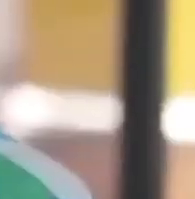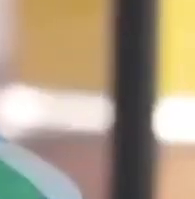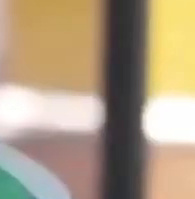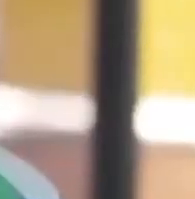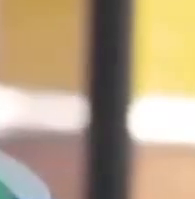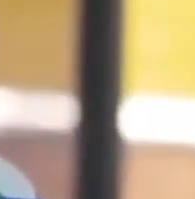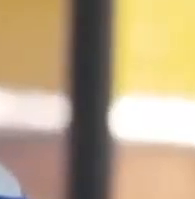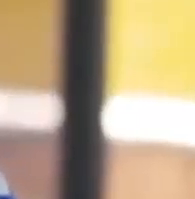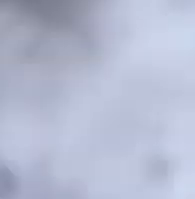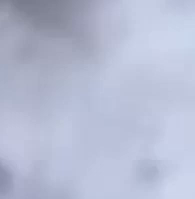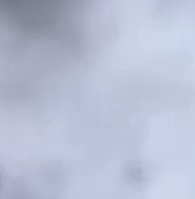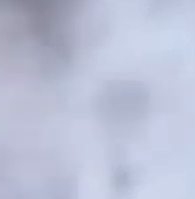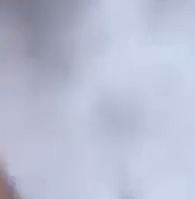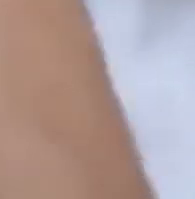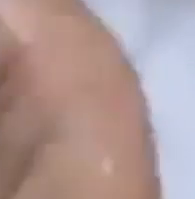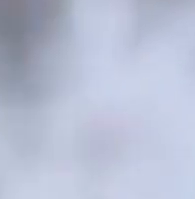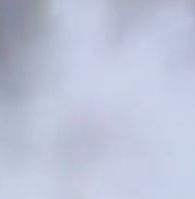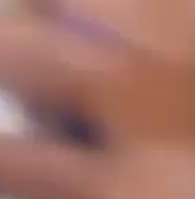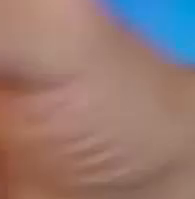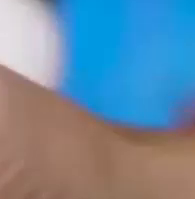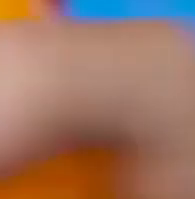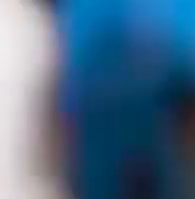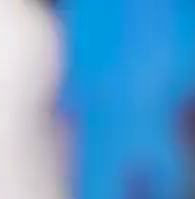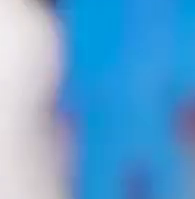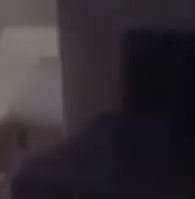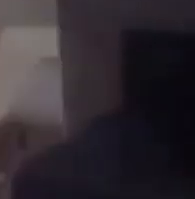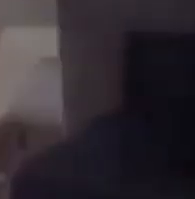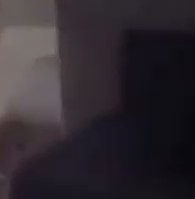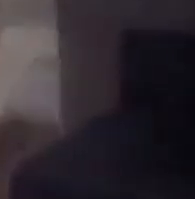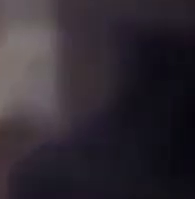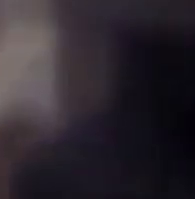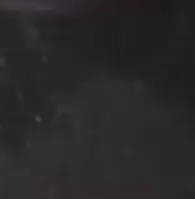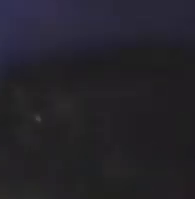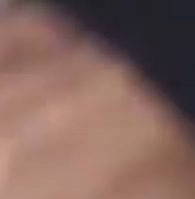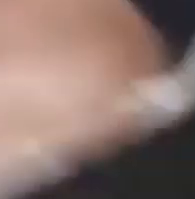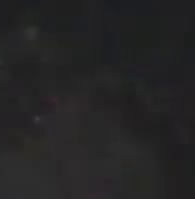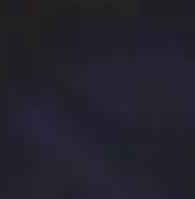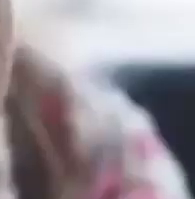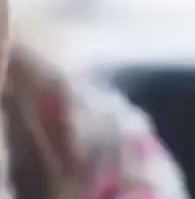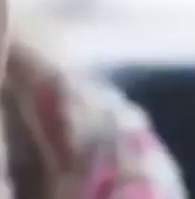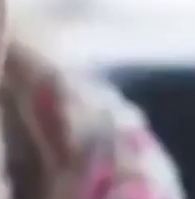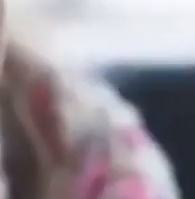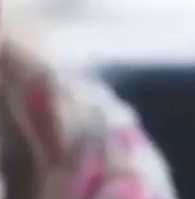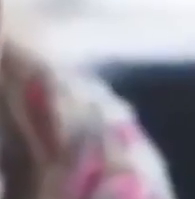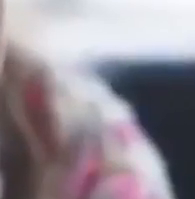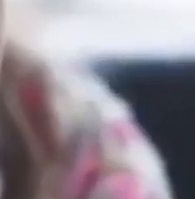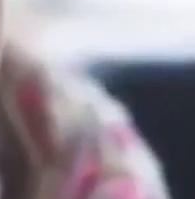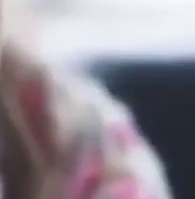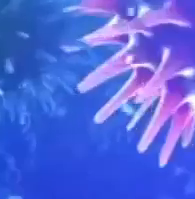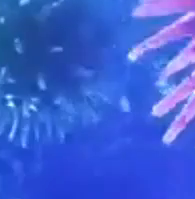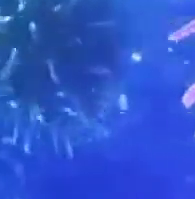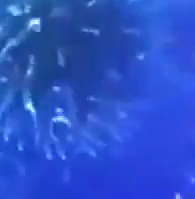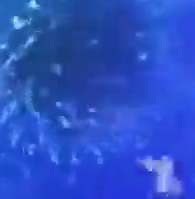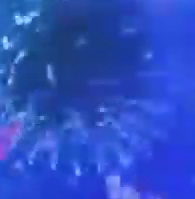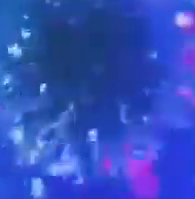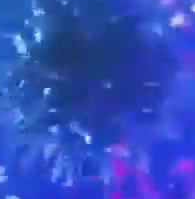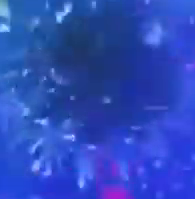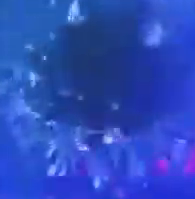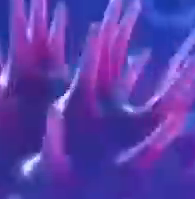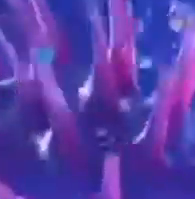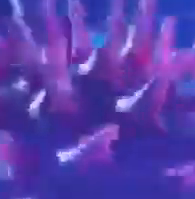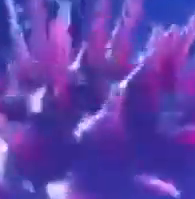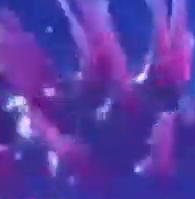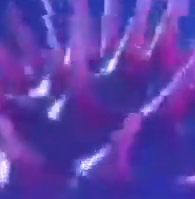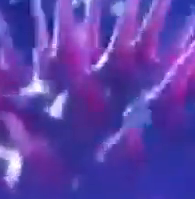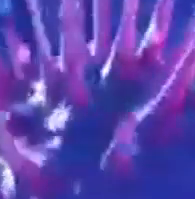como correcto lavado de manos, limpieza y ventilación de todos los espacios de la casa y abstente de tener contacto cercano con él. Si ves